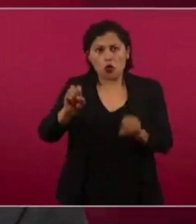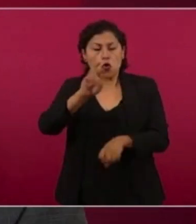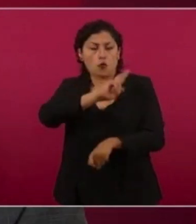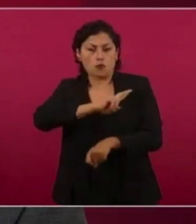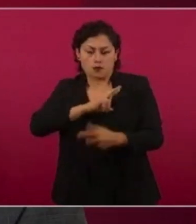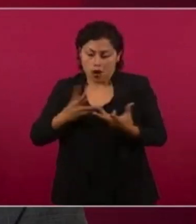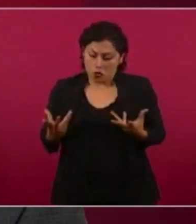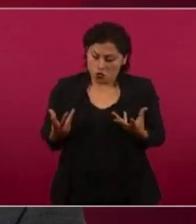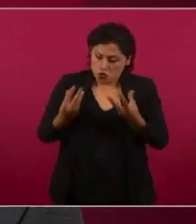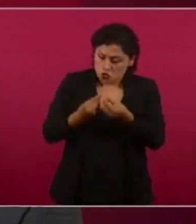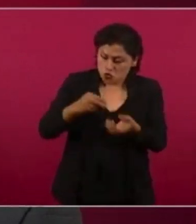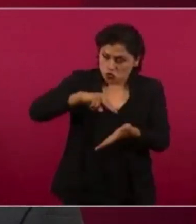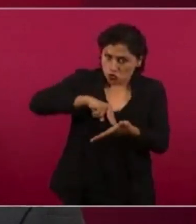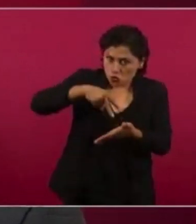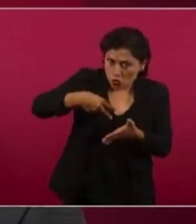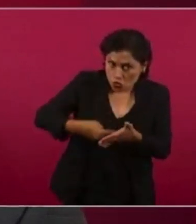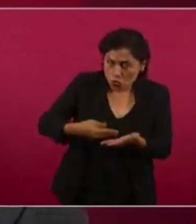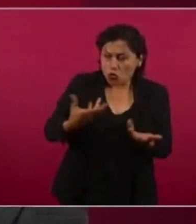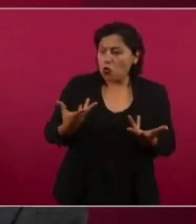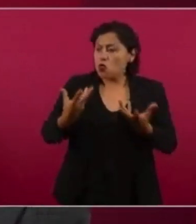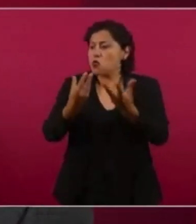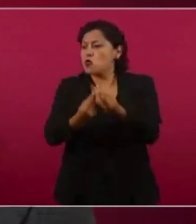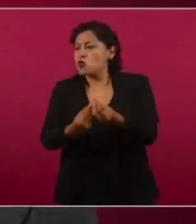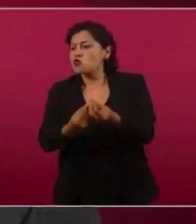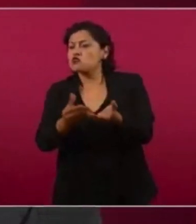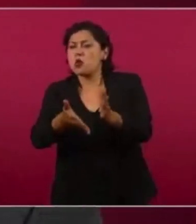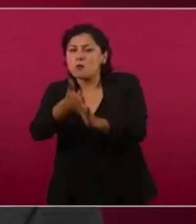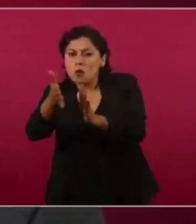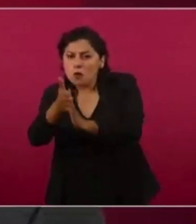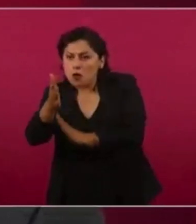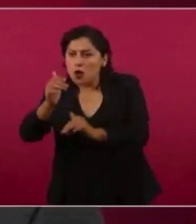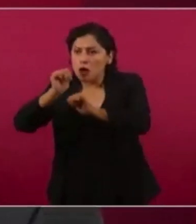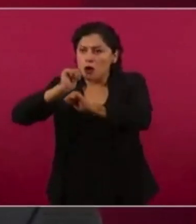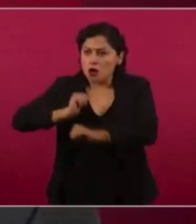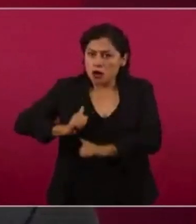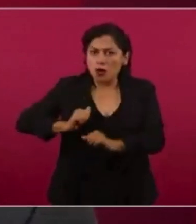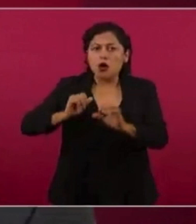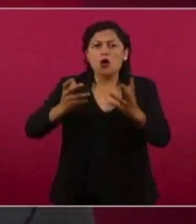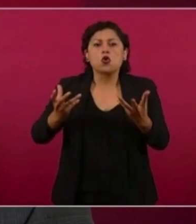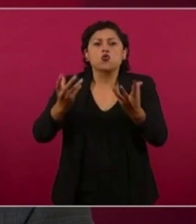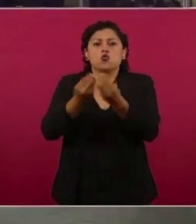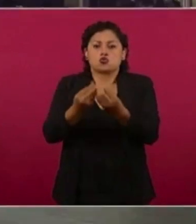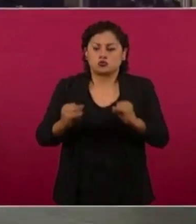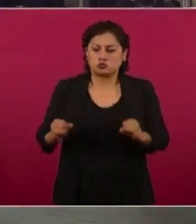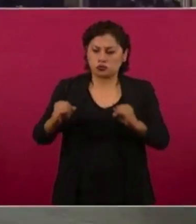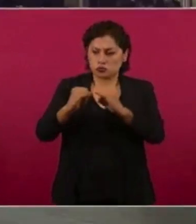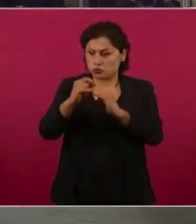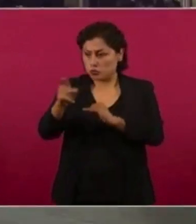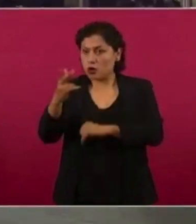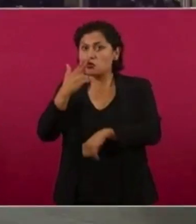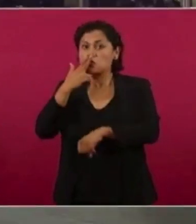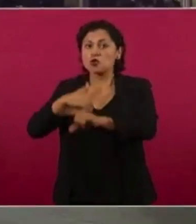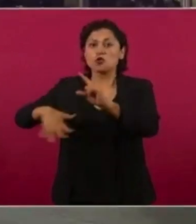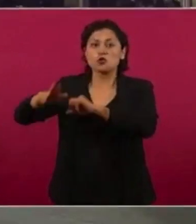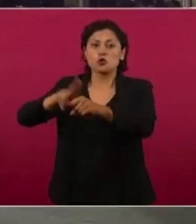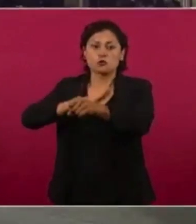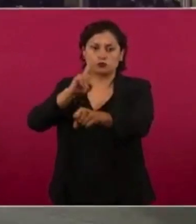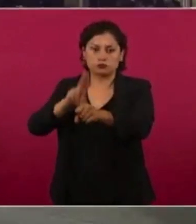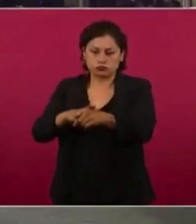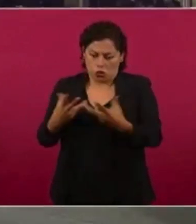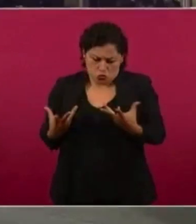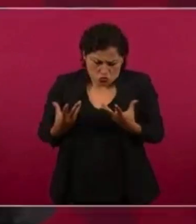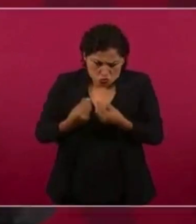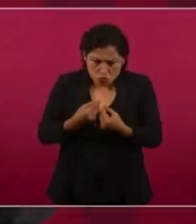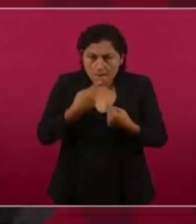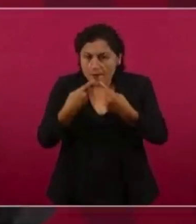y constructores y junto con las instituciones también de carácter ambiental, soluciones. Y sin duda